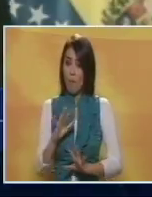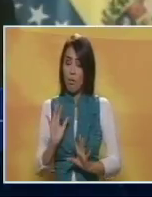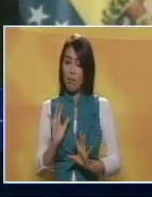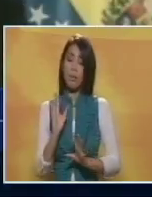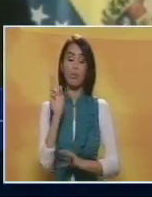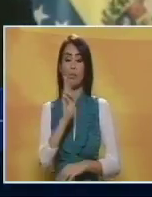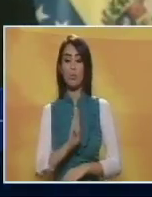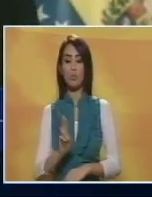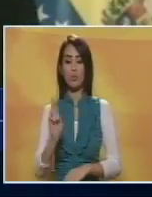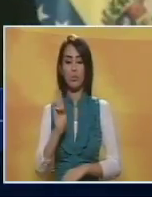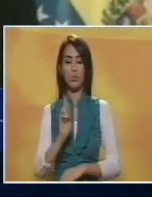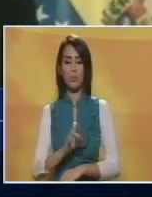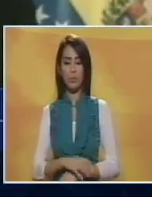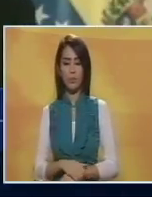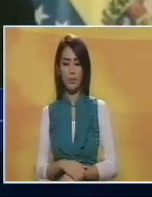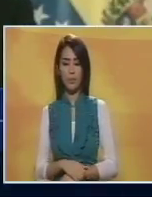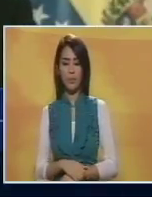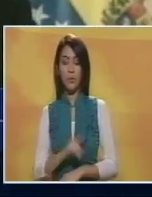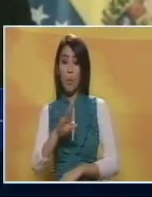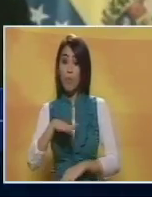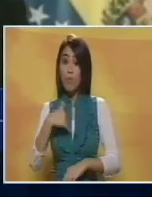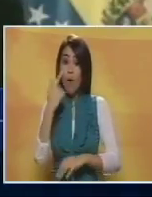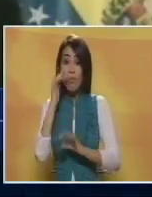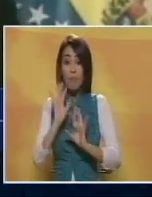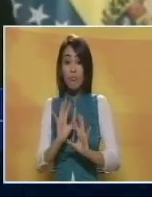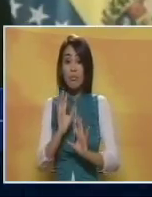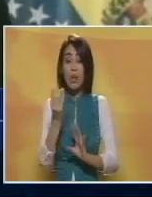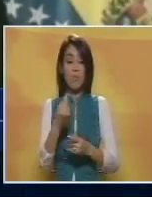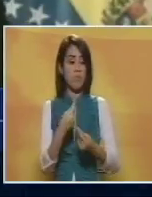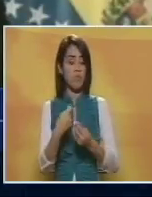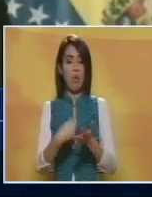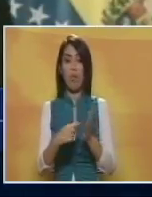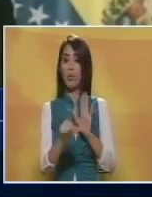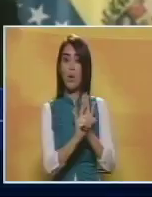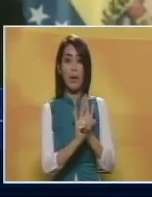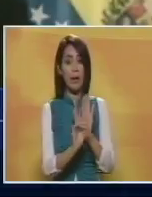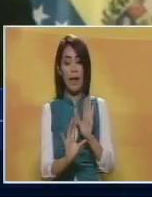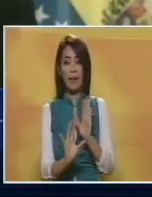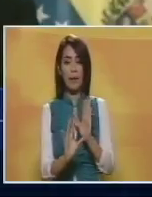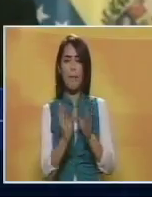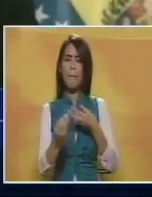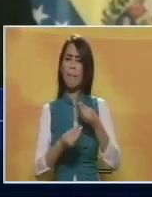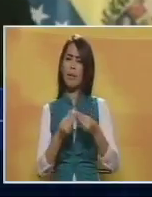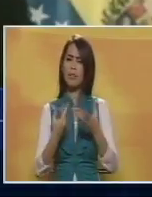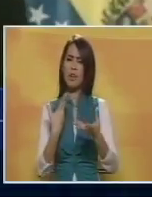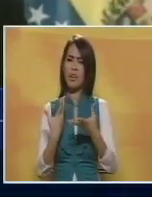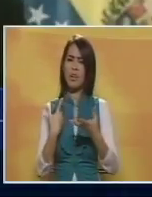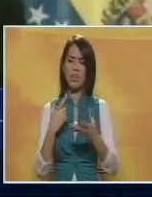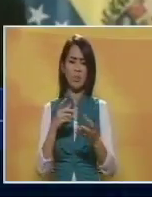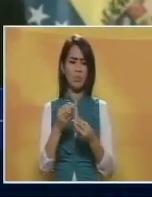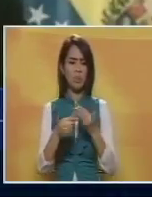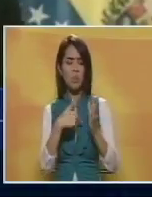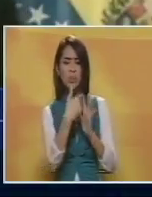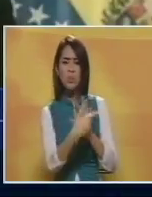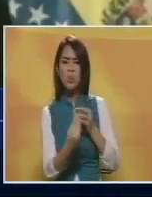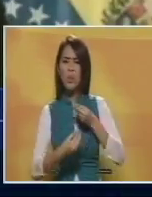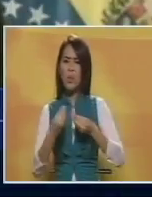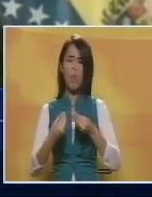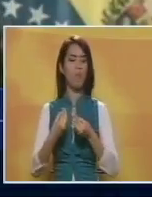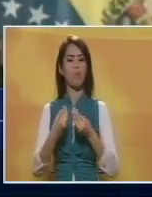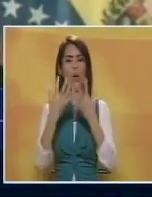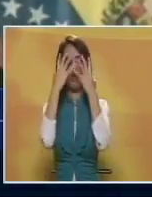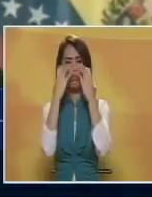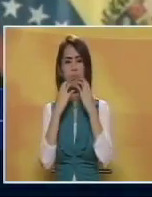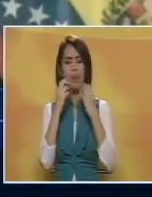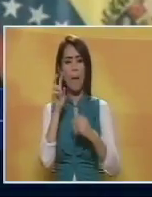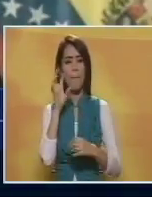utilizando estas ganancias ilícitas para crear actos terroristas en el país,